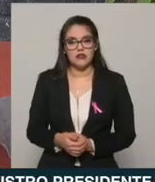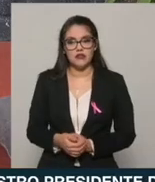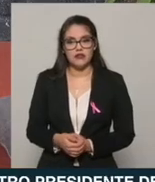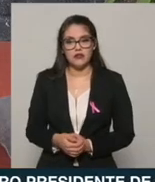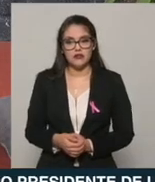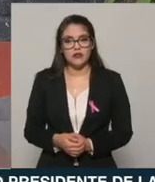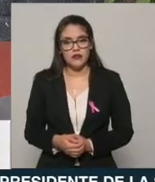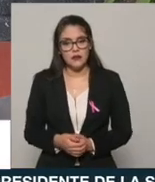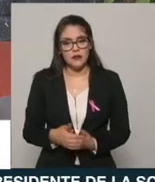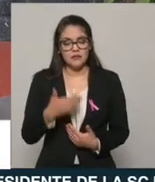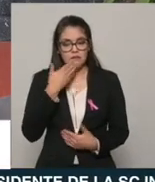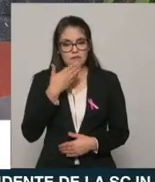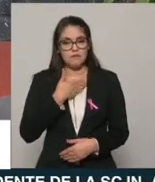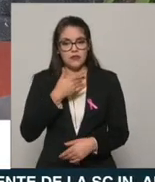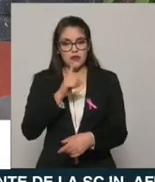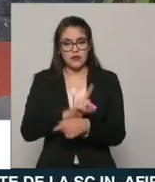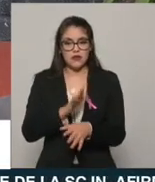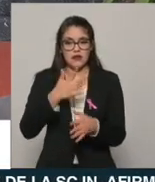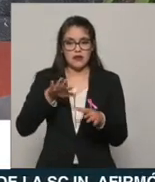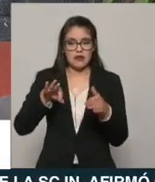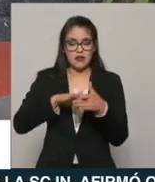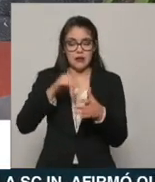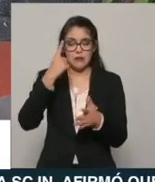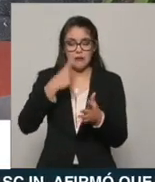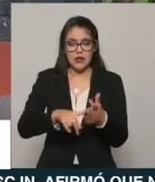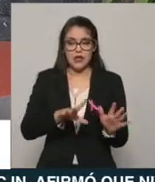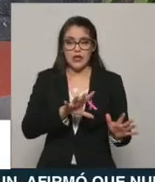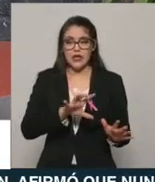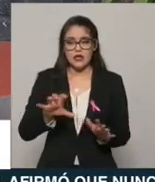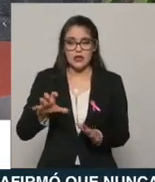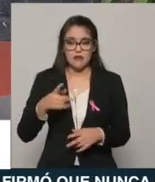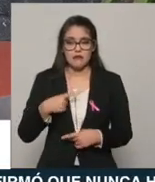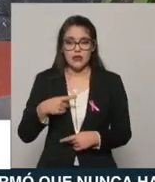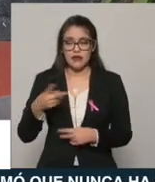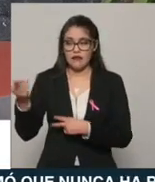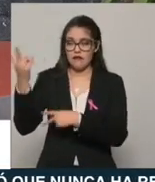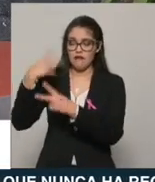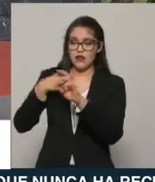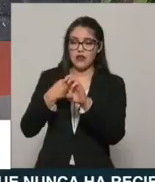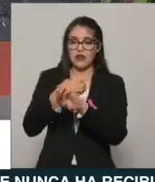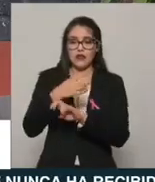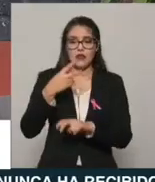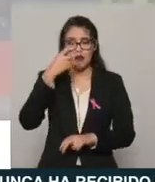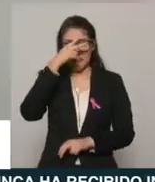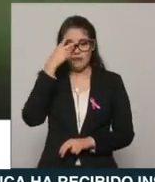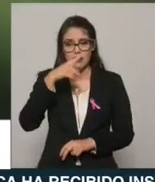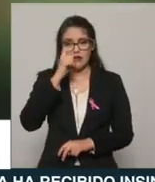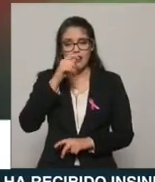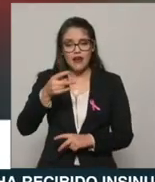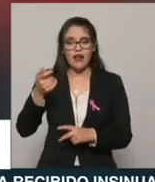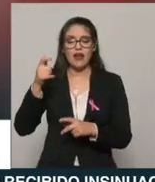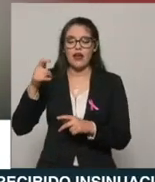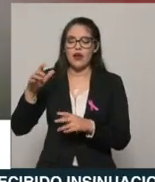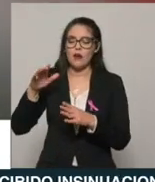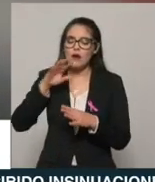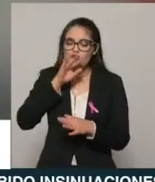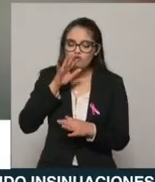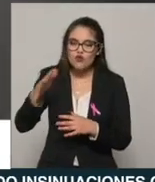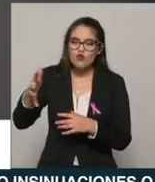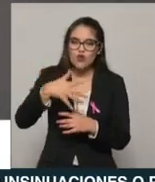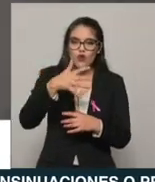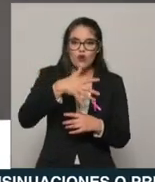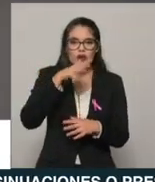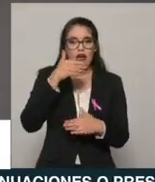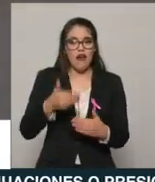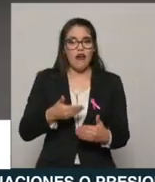días. Esta mañana, más de 1,500 personas procedentes del Estado de México que se dedican al reciclaje se manifiestan a las afueras del Palacio